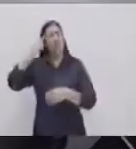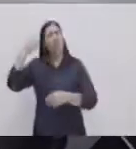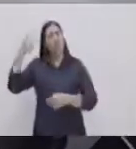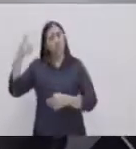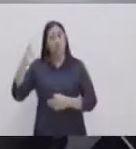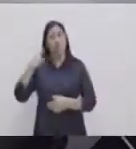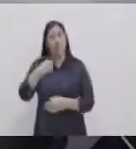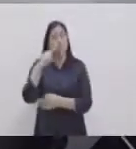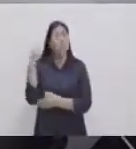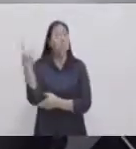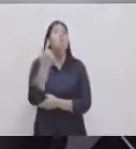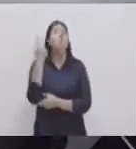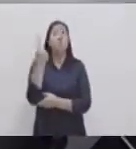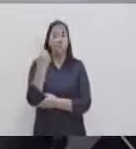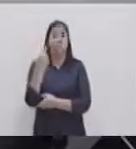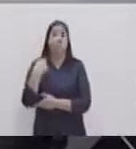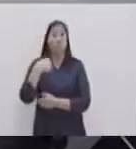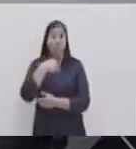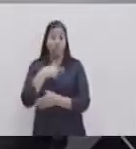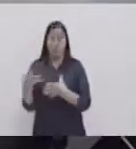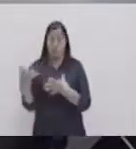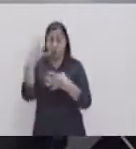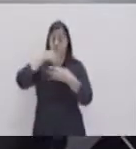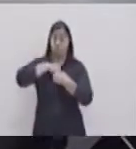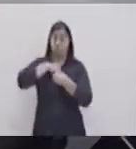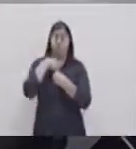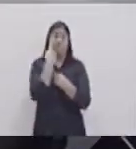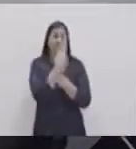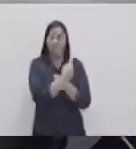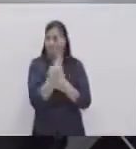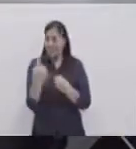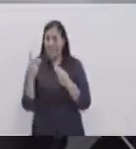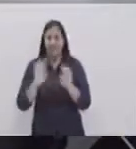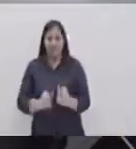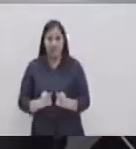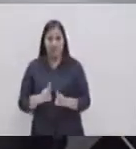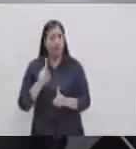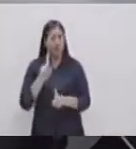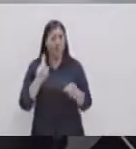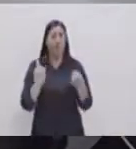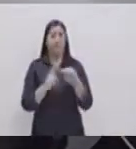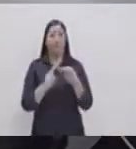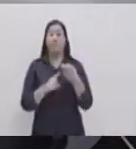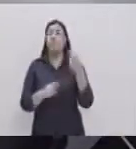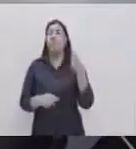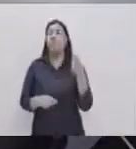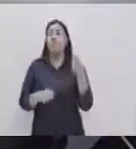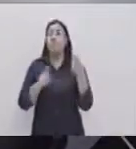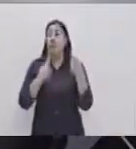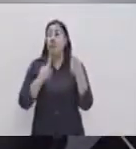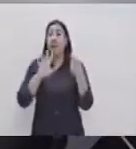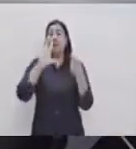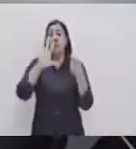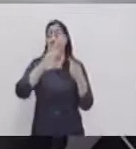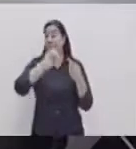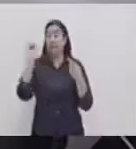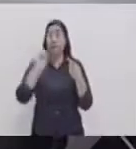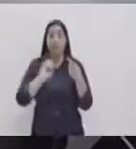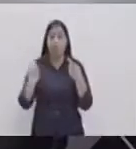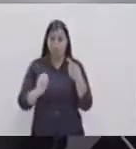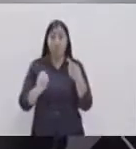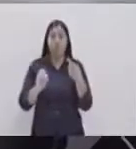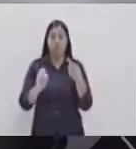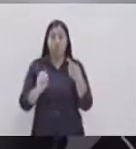son muy importantes que se den en nuestro organismo y con cada persona primero, es un 5%